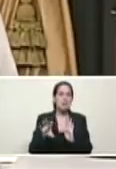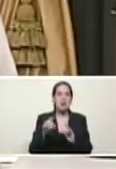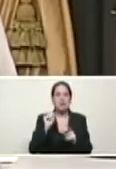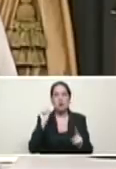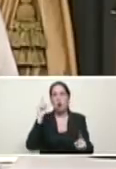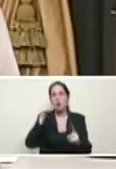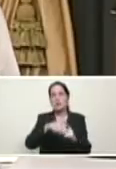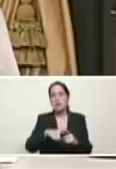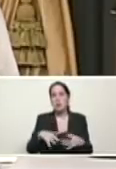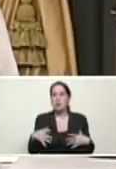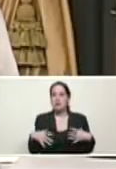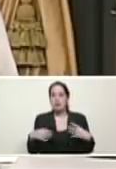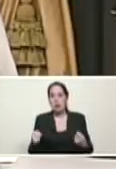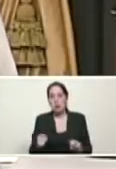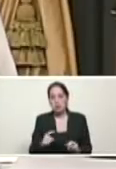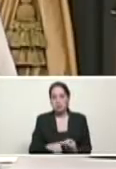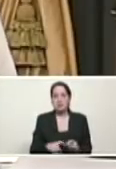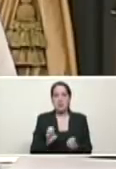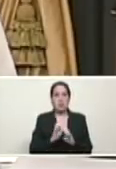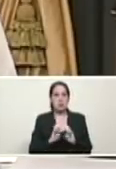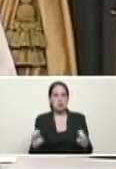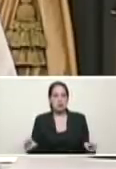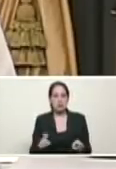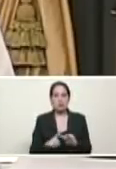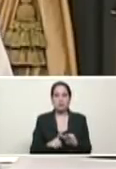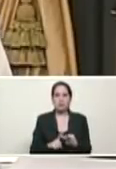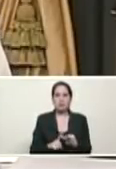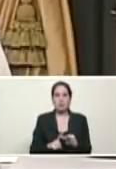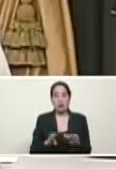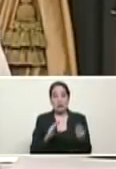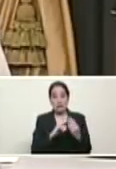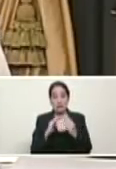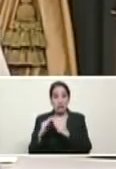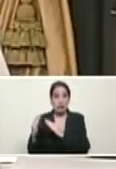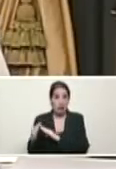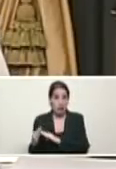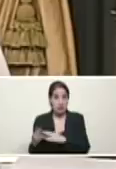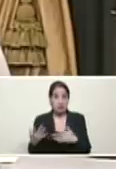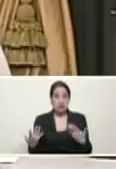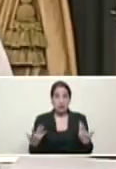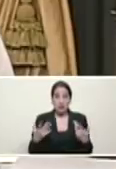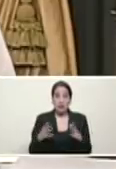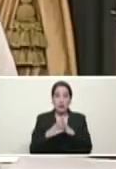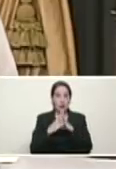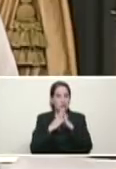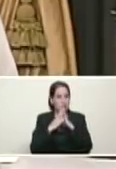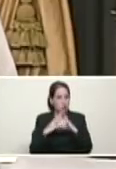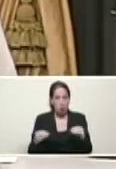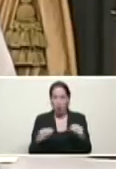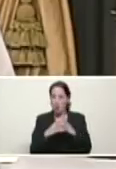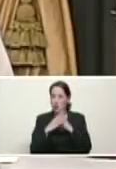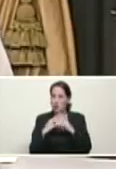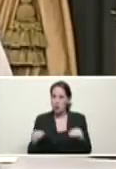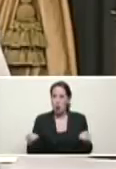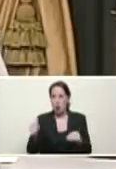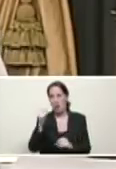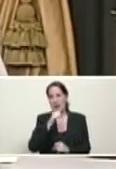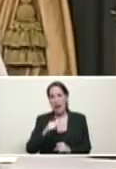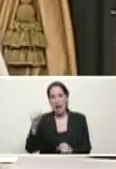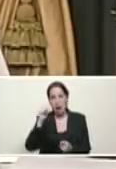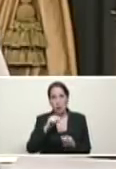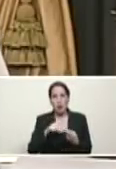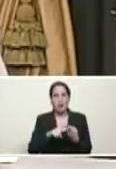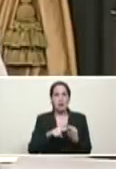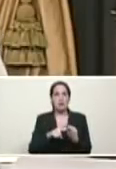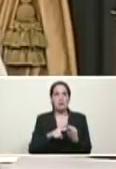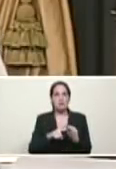salud, en educación, en vivienda, en urbanización, en urbanismo, en agua,